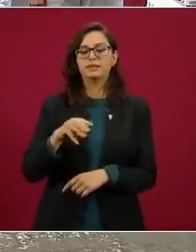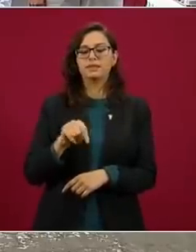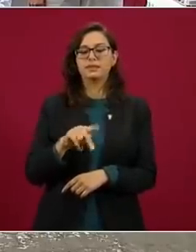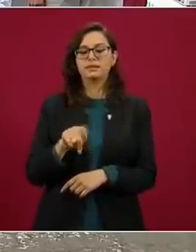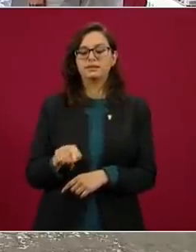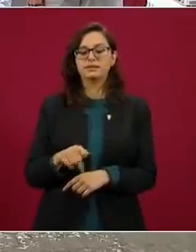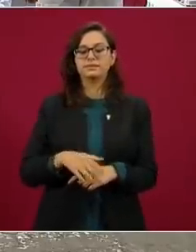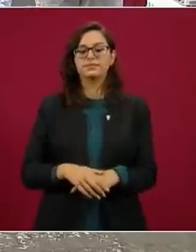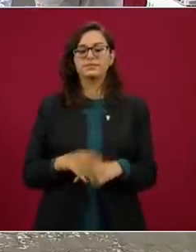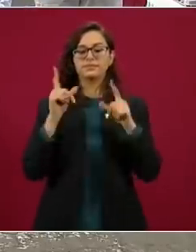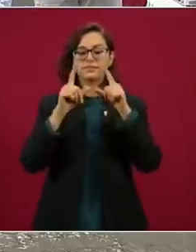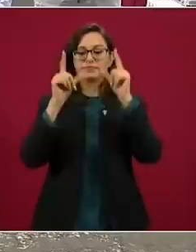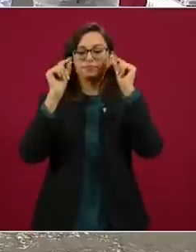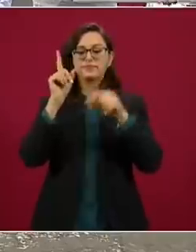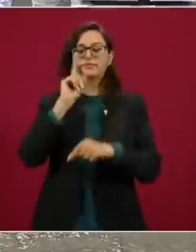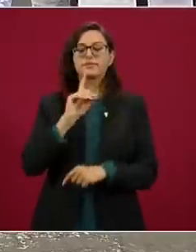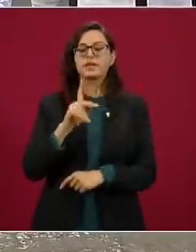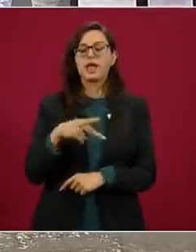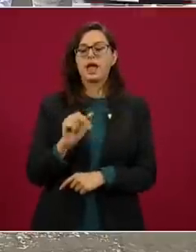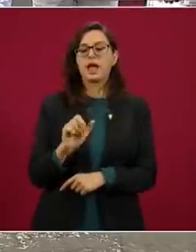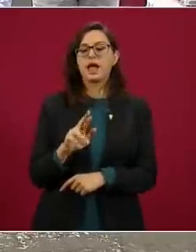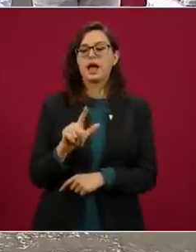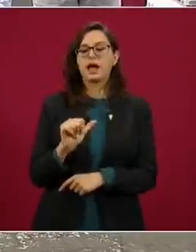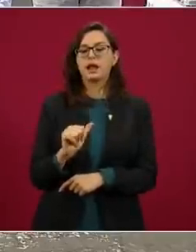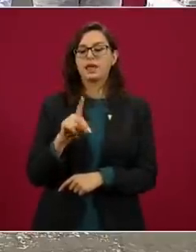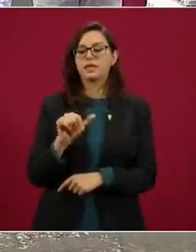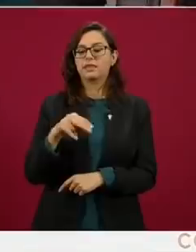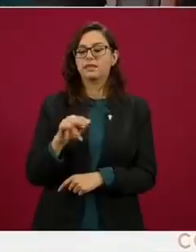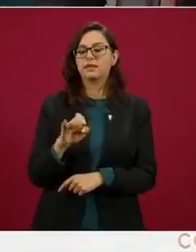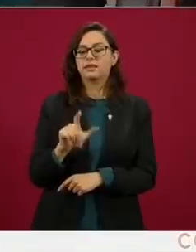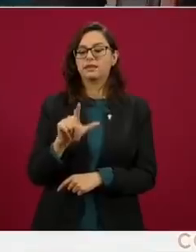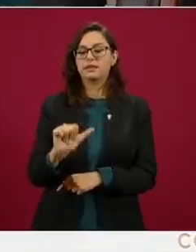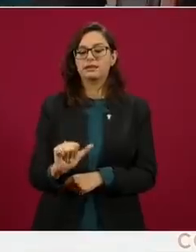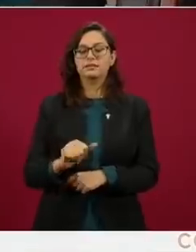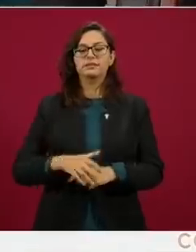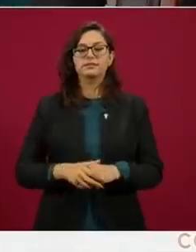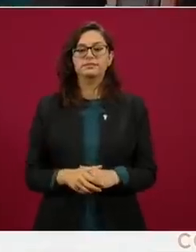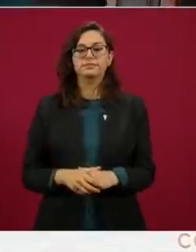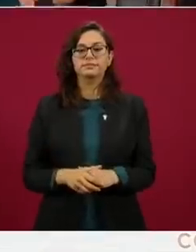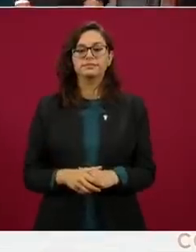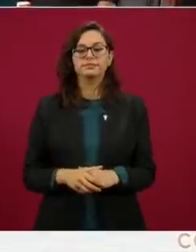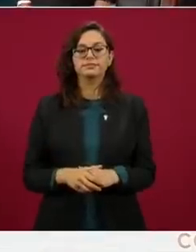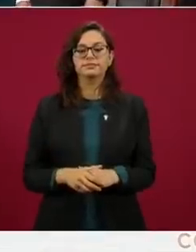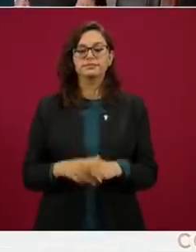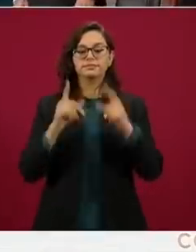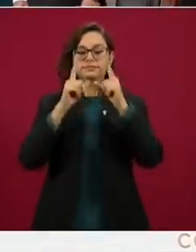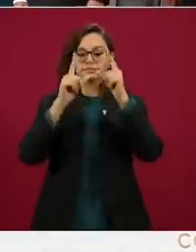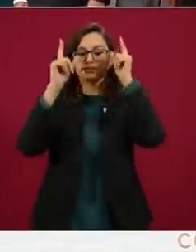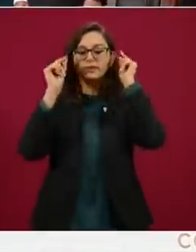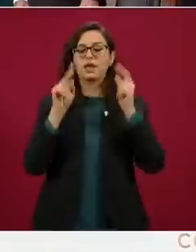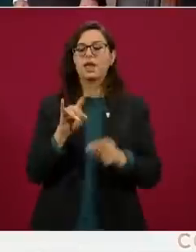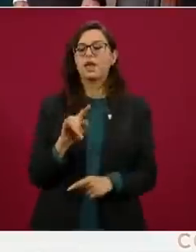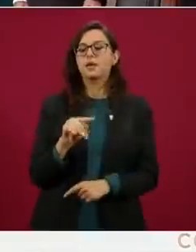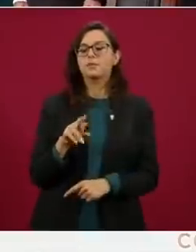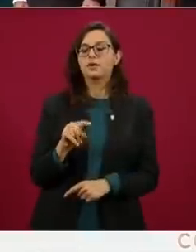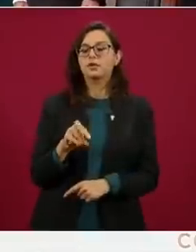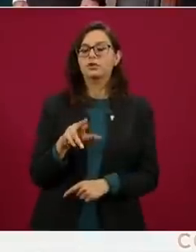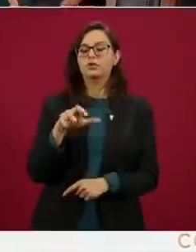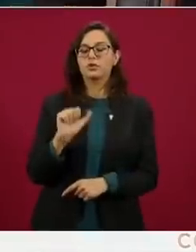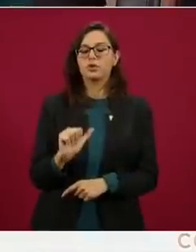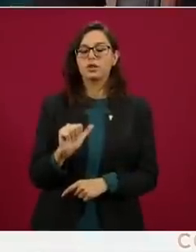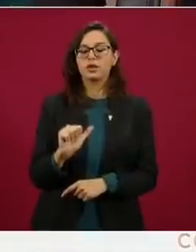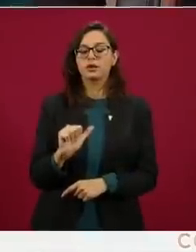enfermera carla daniela ramón sandoval enfermera victoria chantal mesa